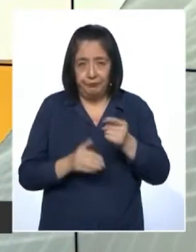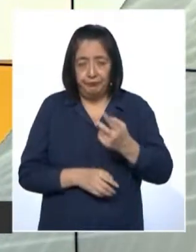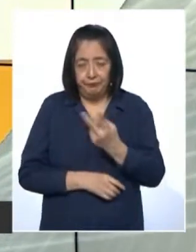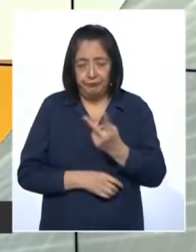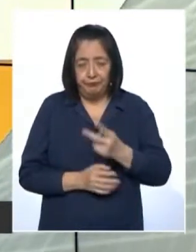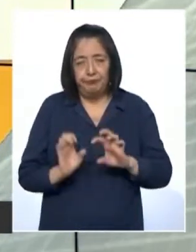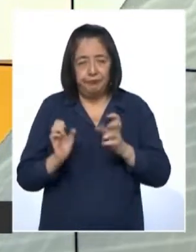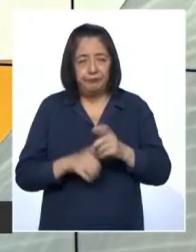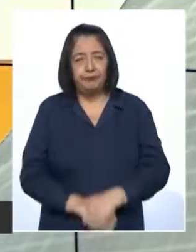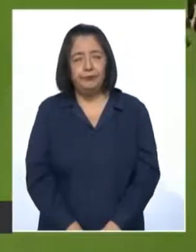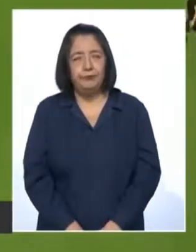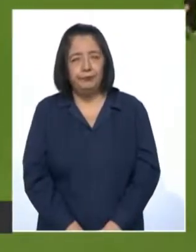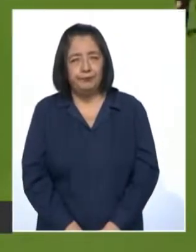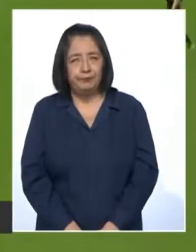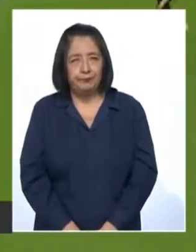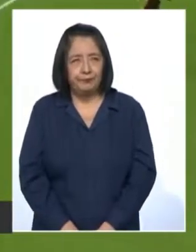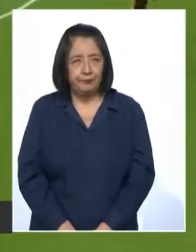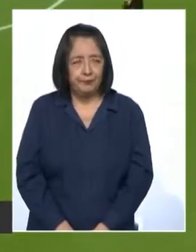ambos equipos.